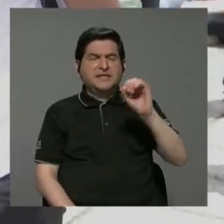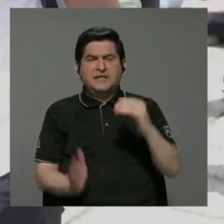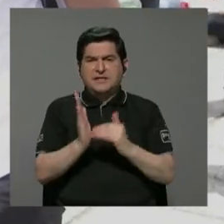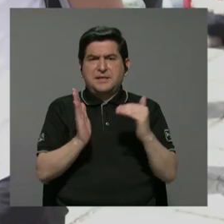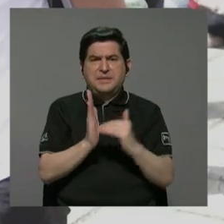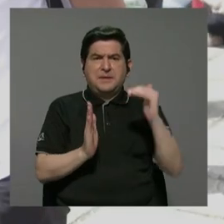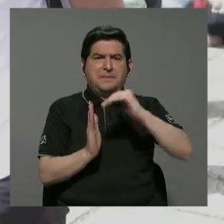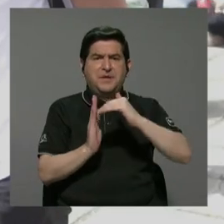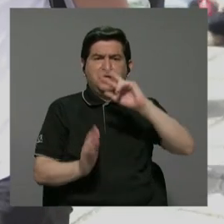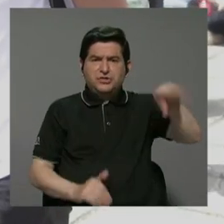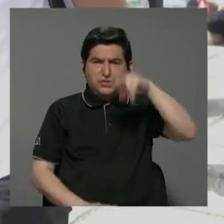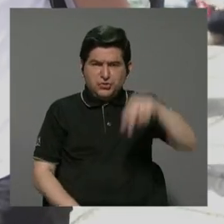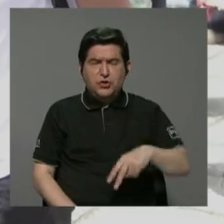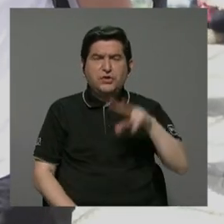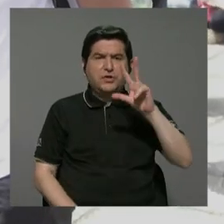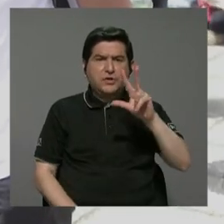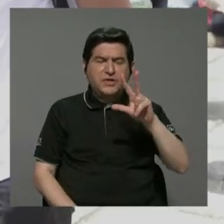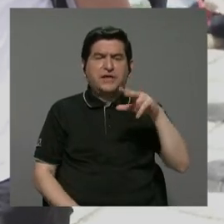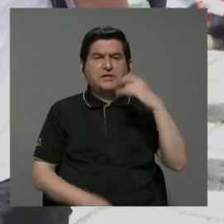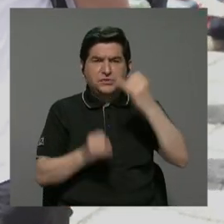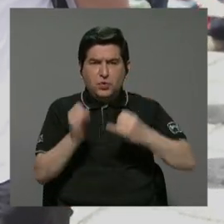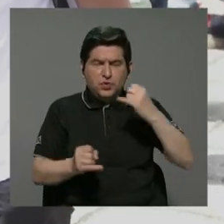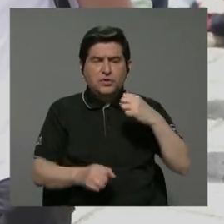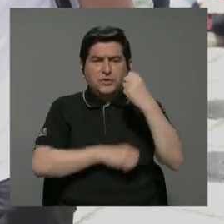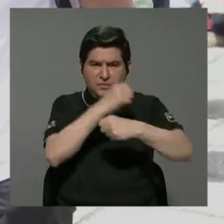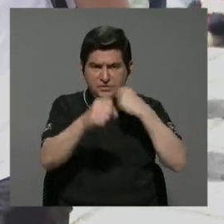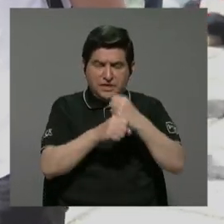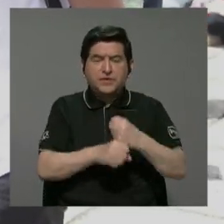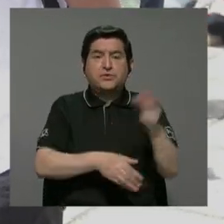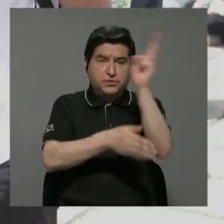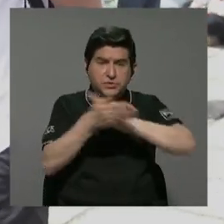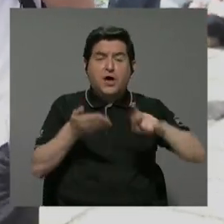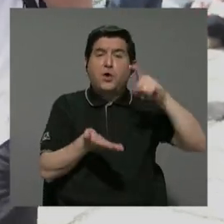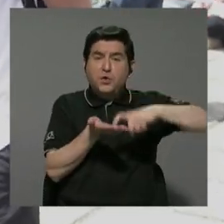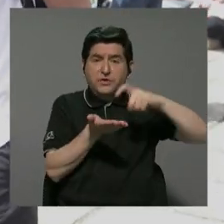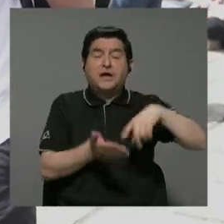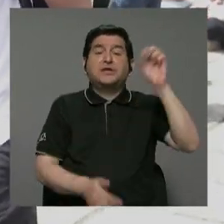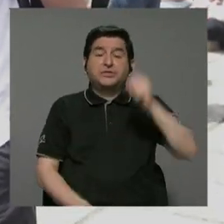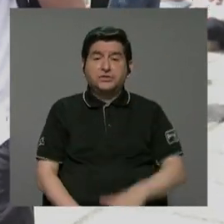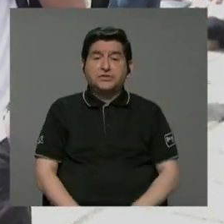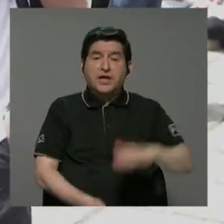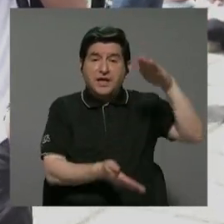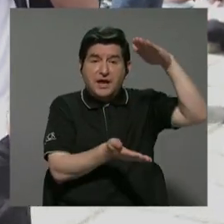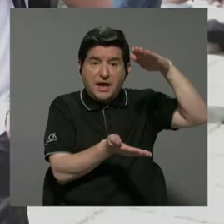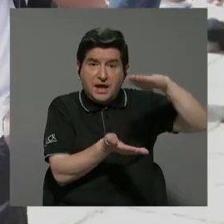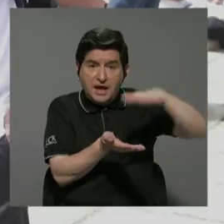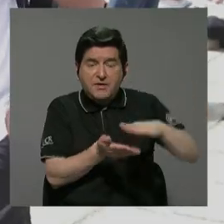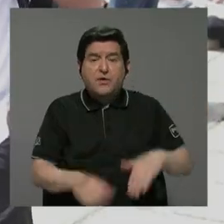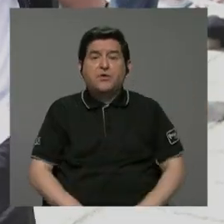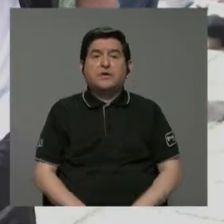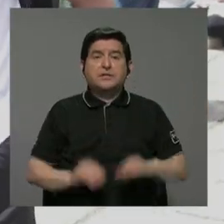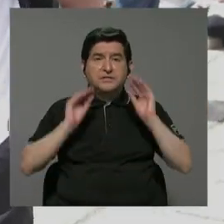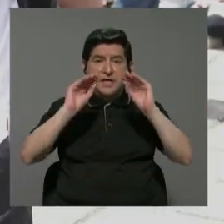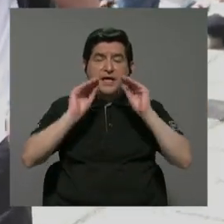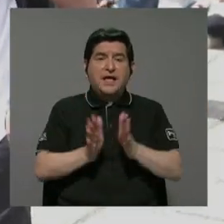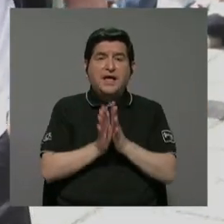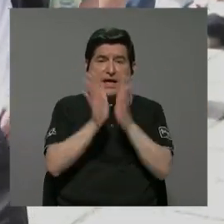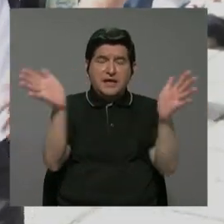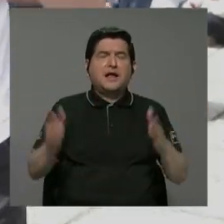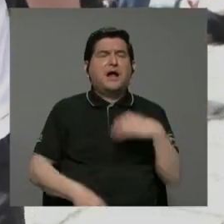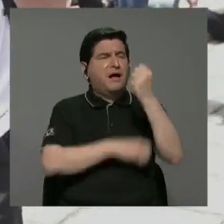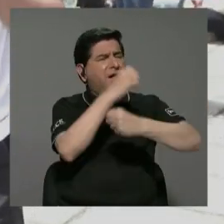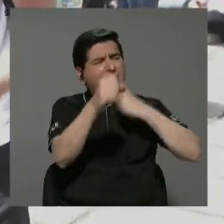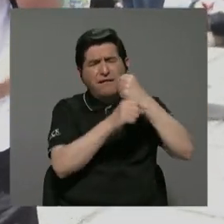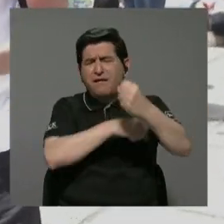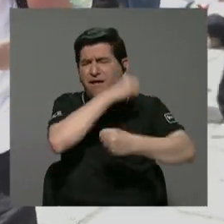de colones en los últimos tres periodos se le está debiendo a las universidades. Así es, el recorte al sector de educación en general ha sido desde hace muchísimos